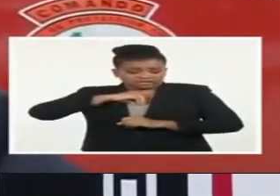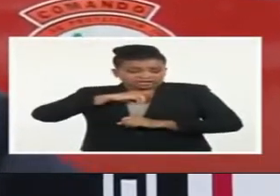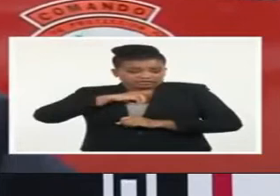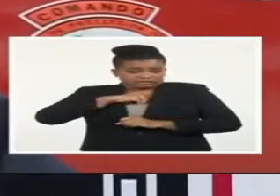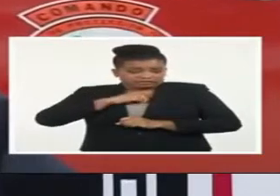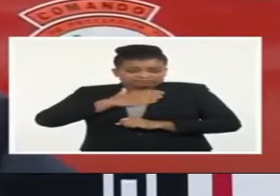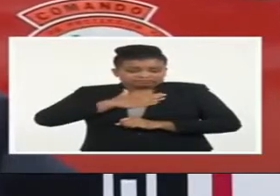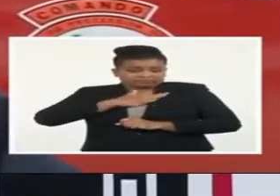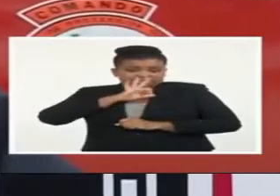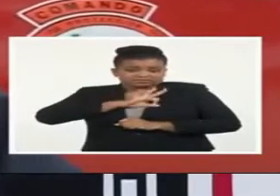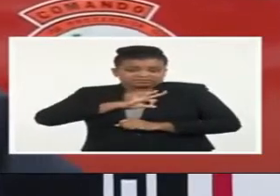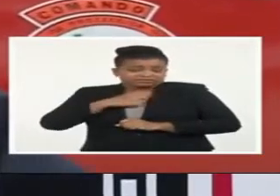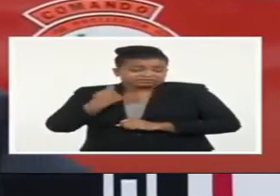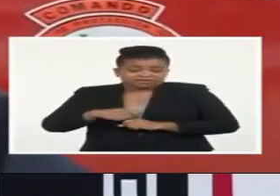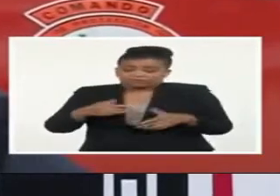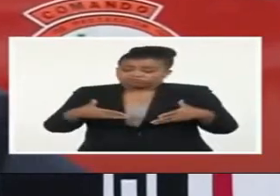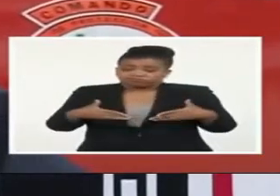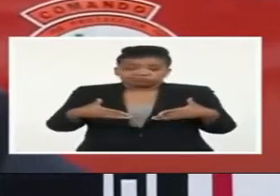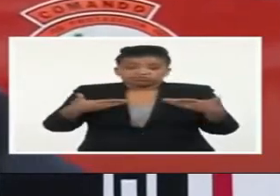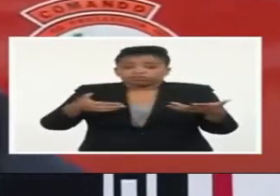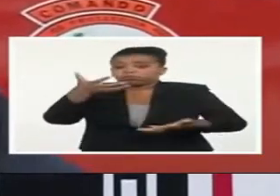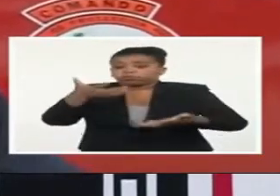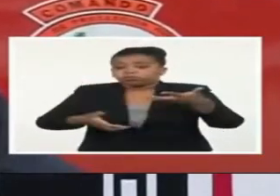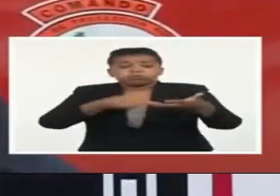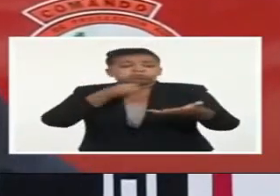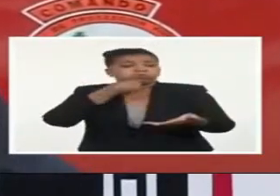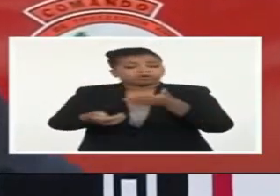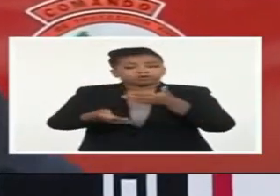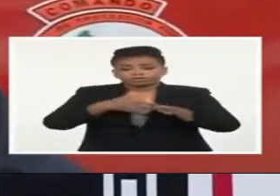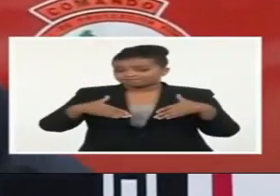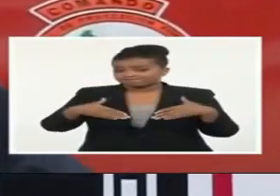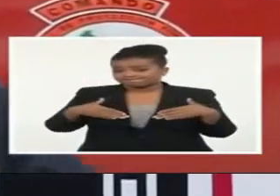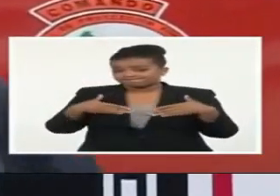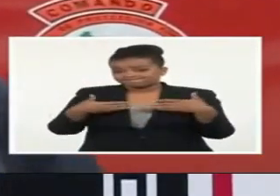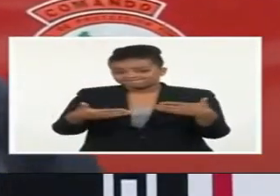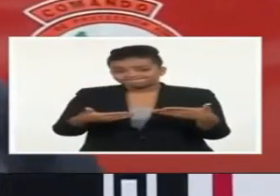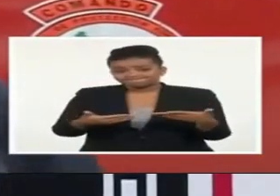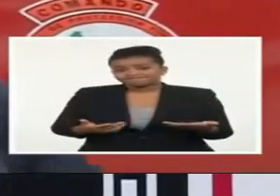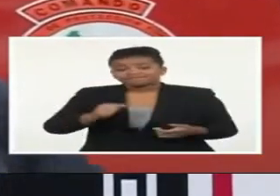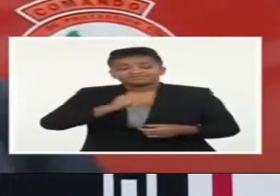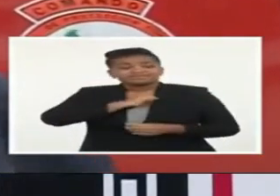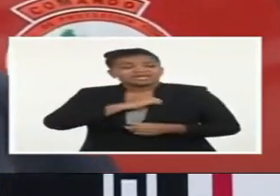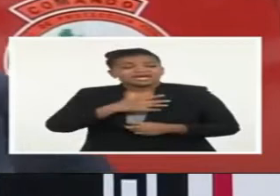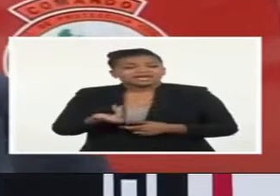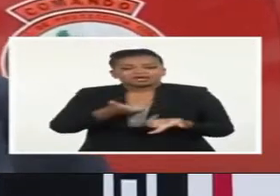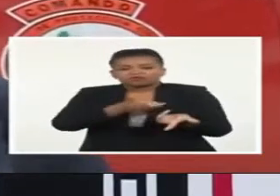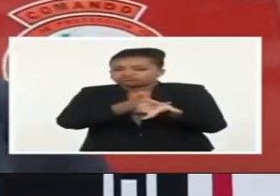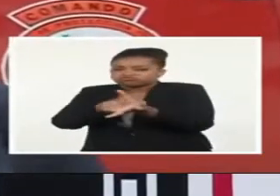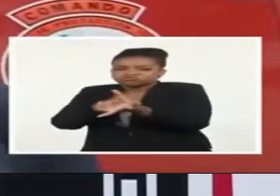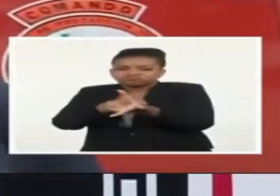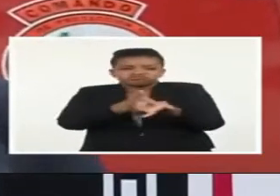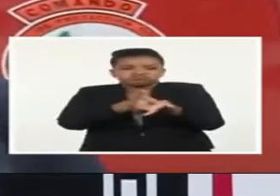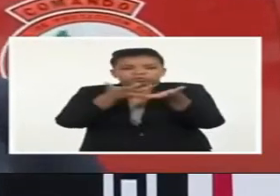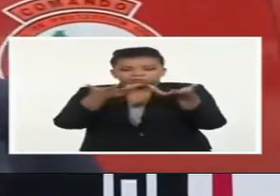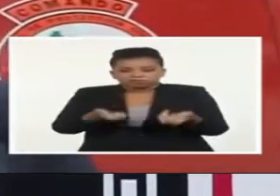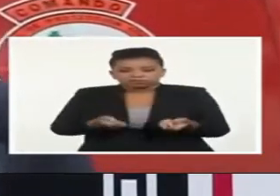Es penoso todo lo que está pasando. Y en el medio de un problema tan grande,